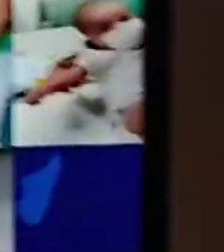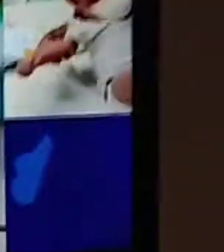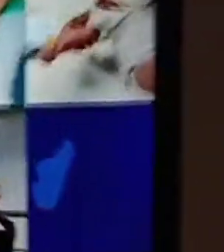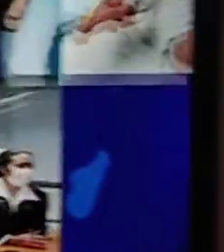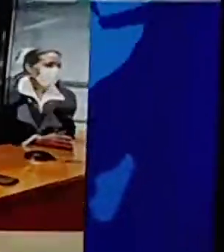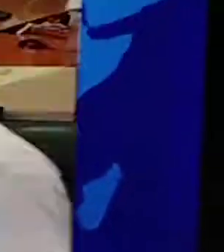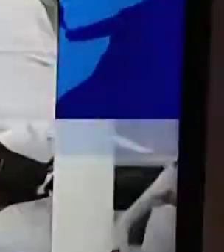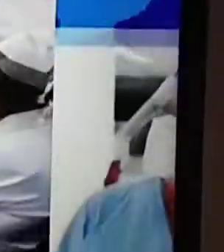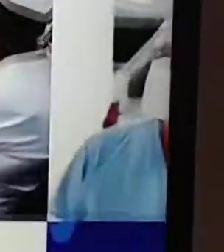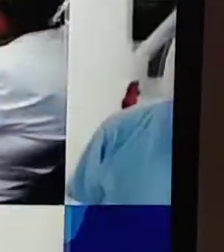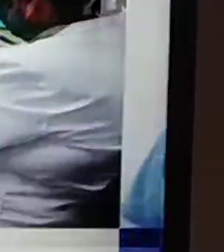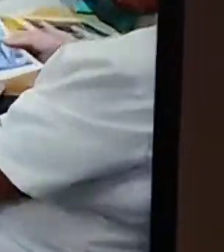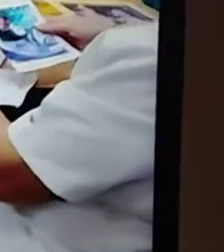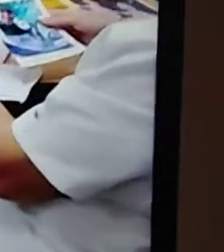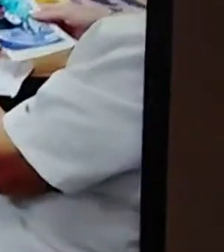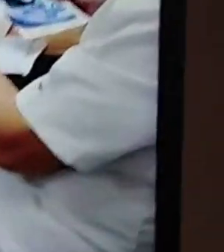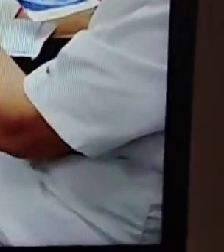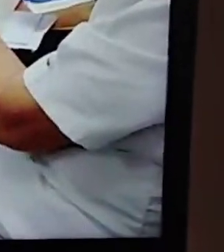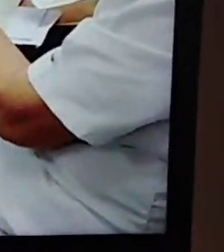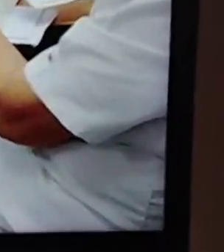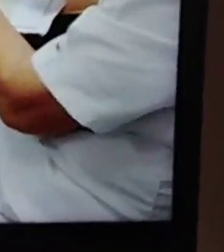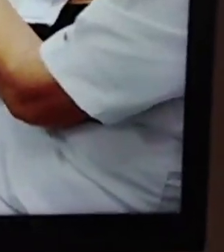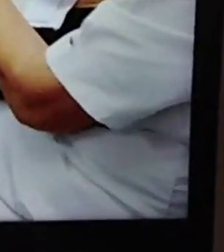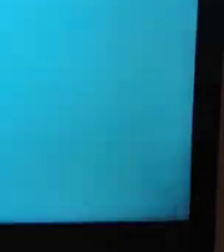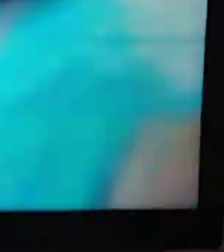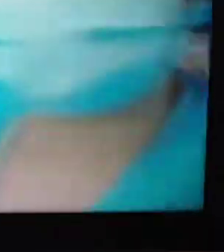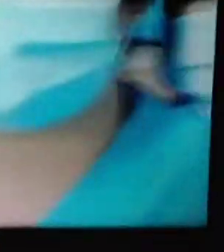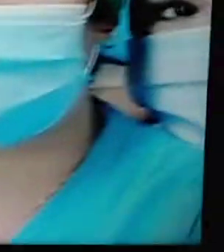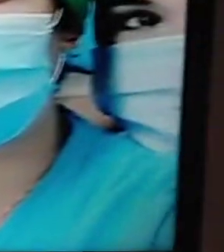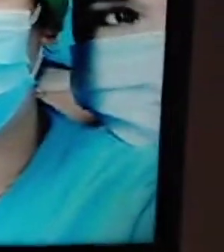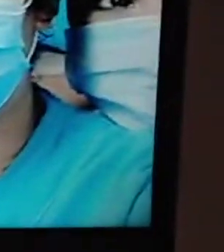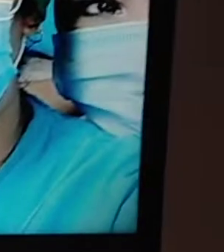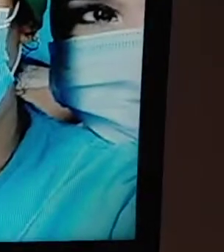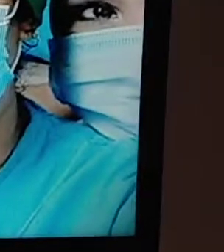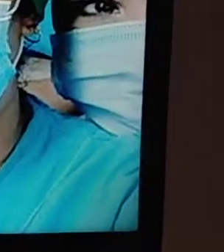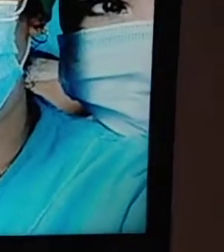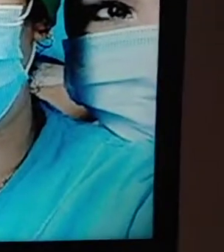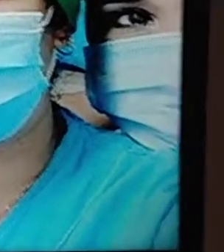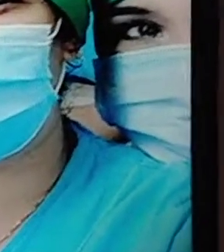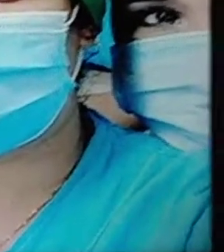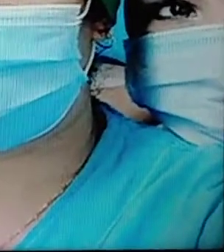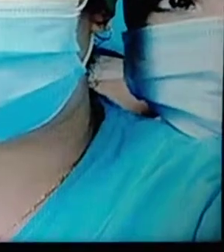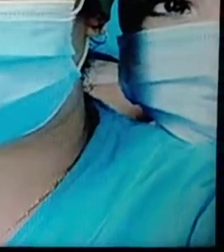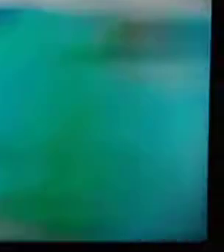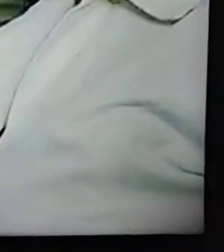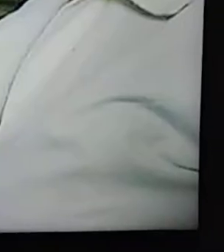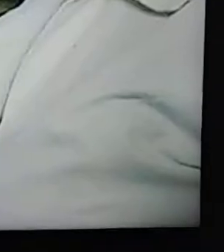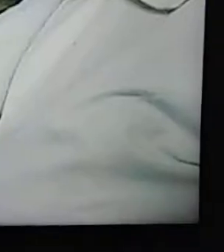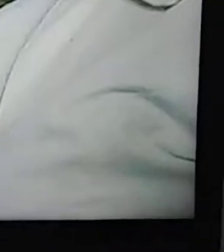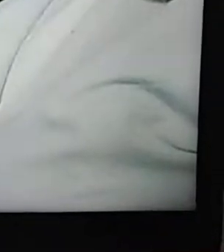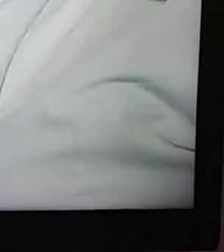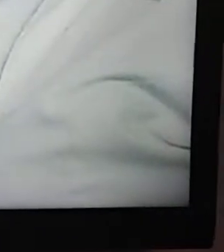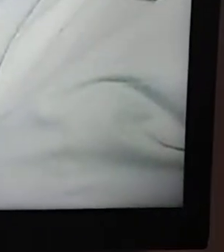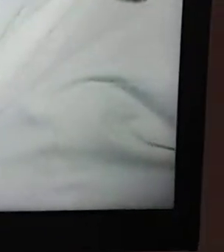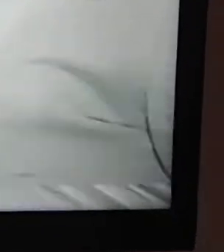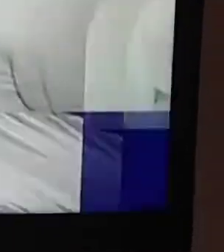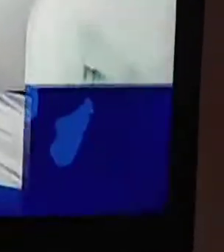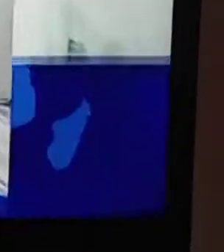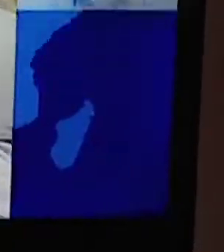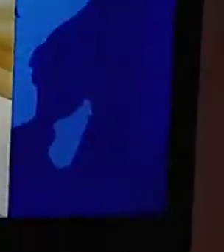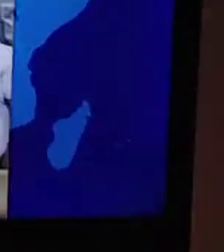vanguardia en el cuidado a las personas, la familia, en todos los contextos. Enfermería, una voz para liderar.